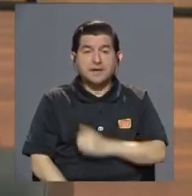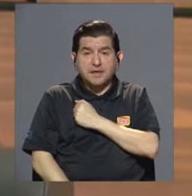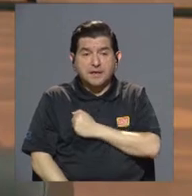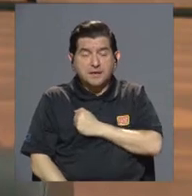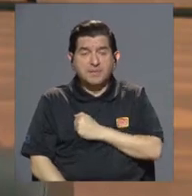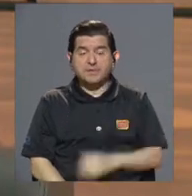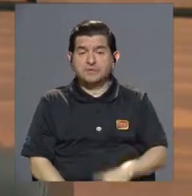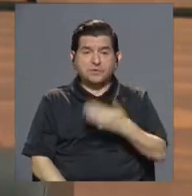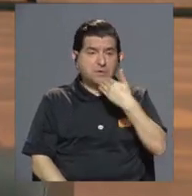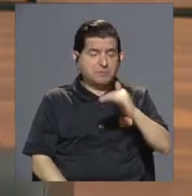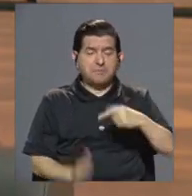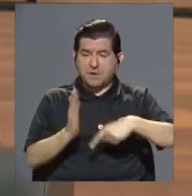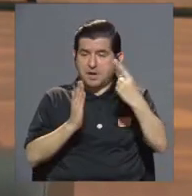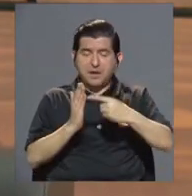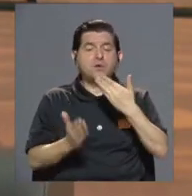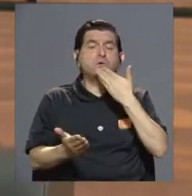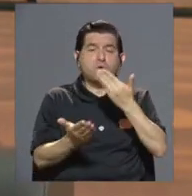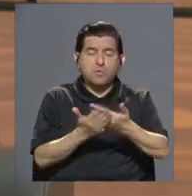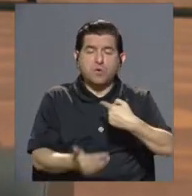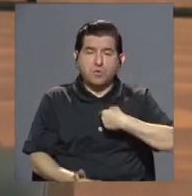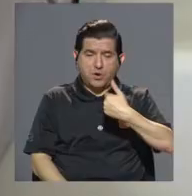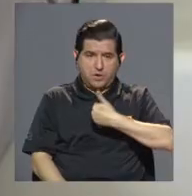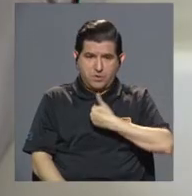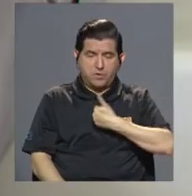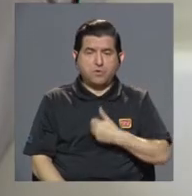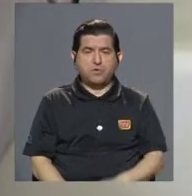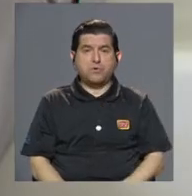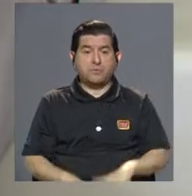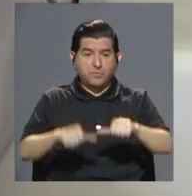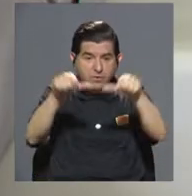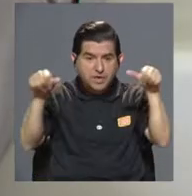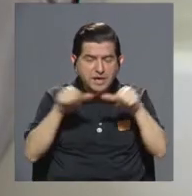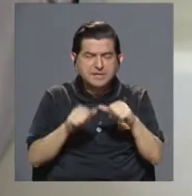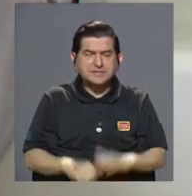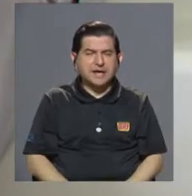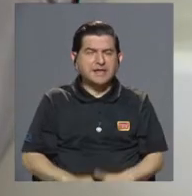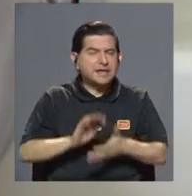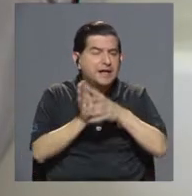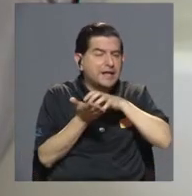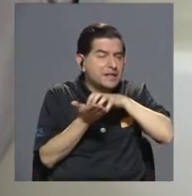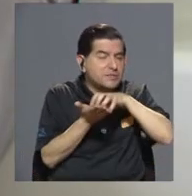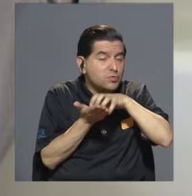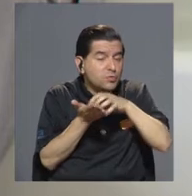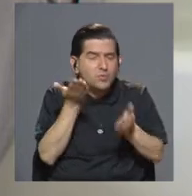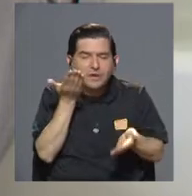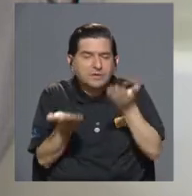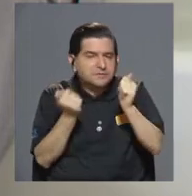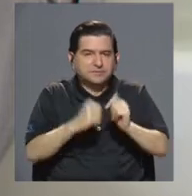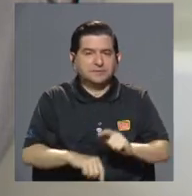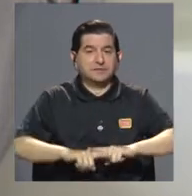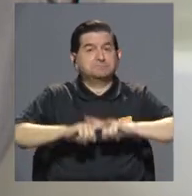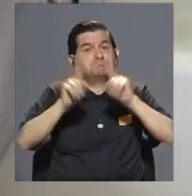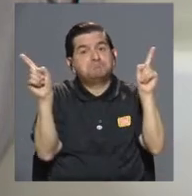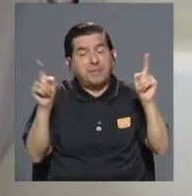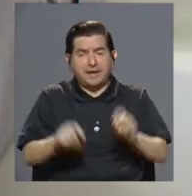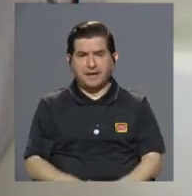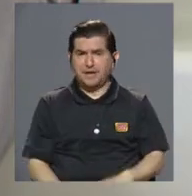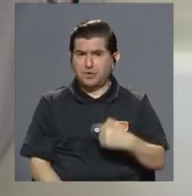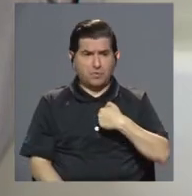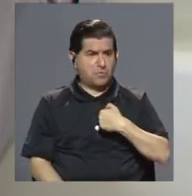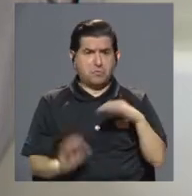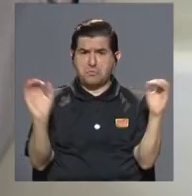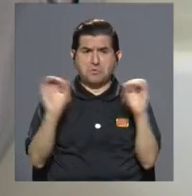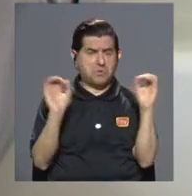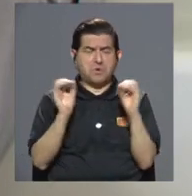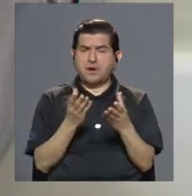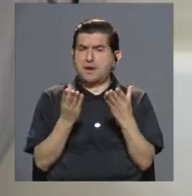malo autocalificarse como bueno porque inmediatamente uno entra en zona de sospecha, ¿verdad? Pero si uno no tiene nada